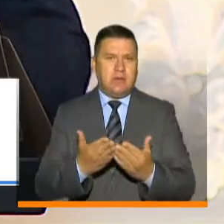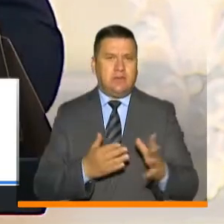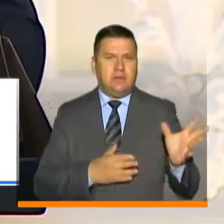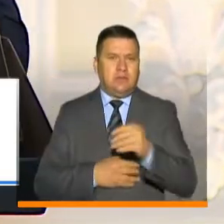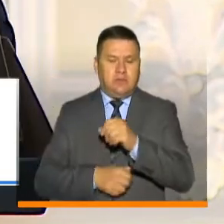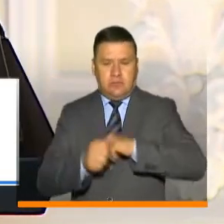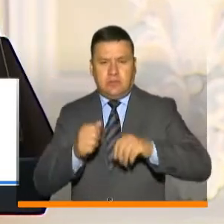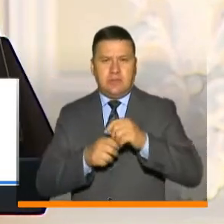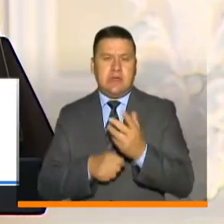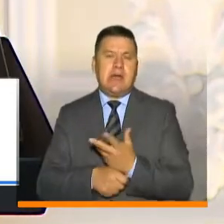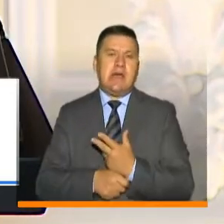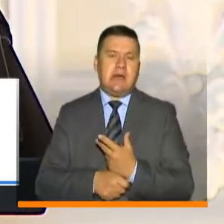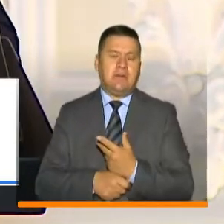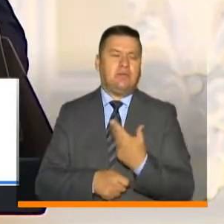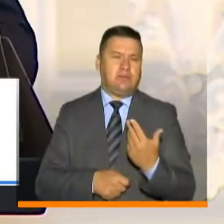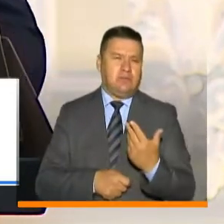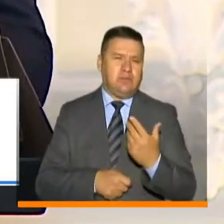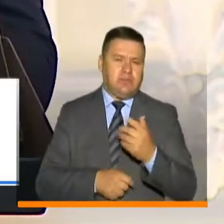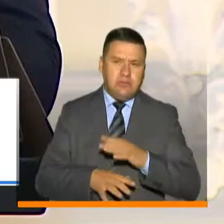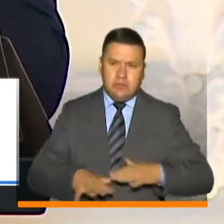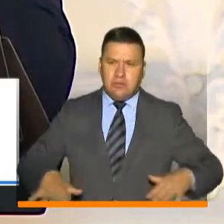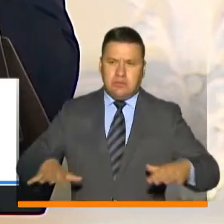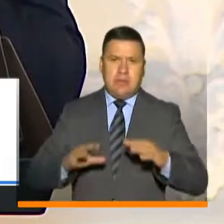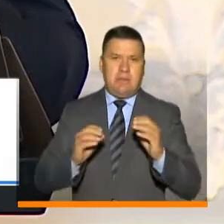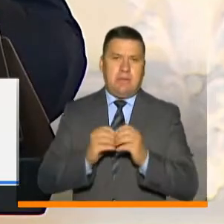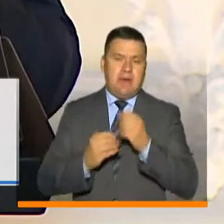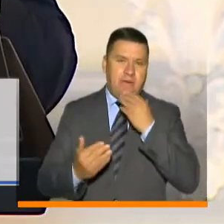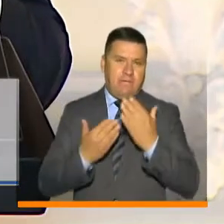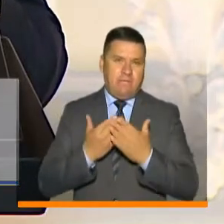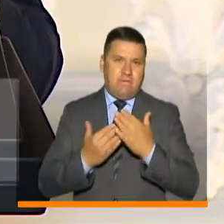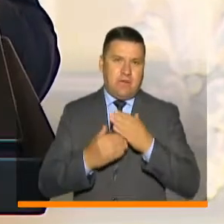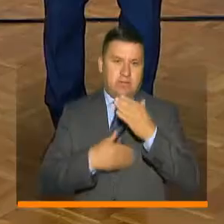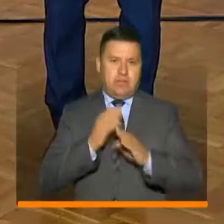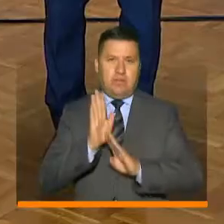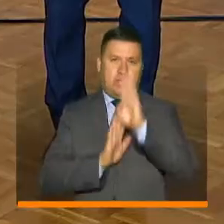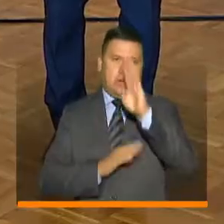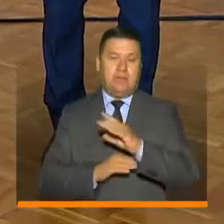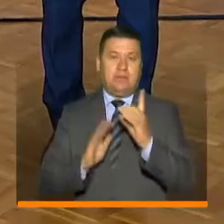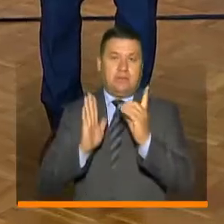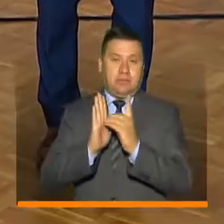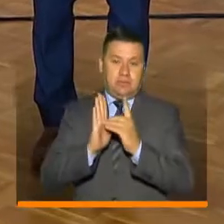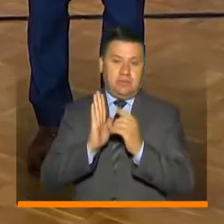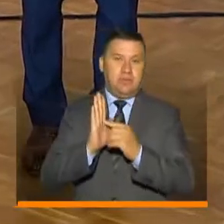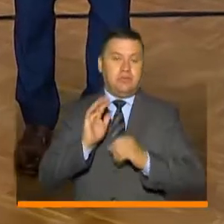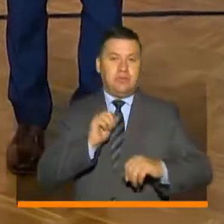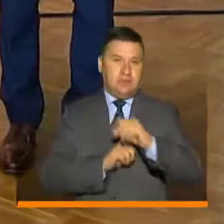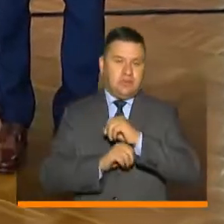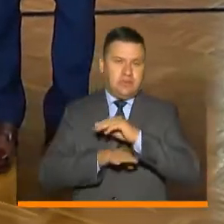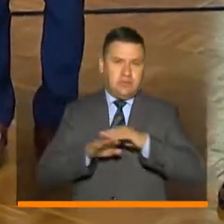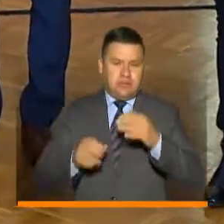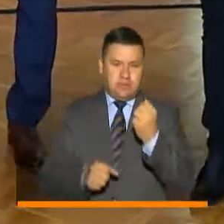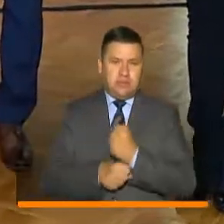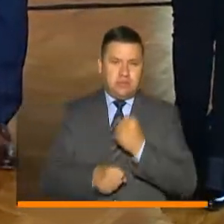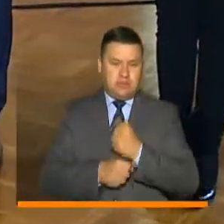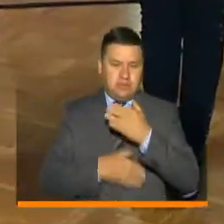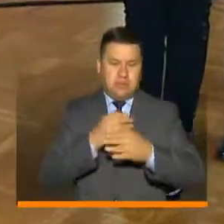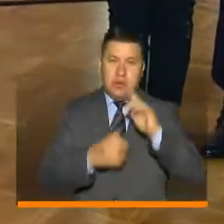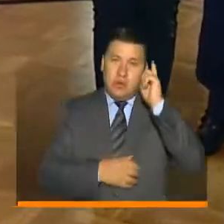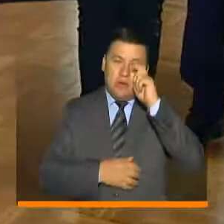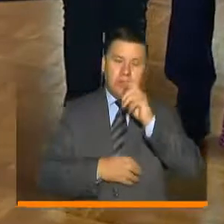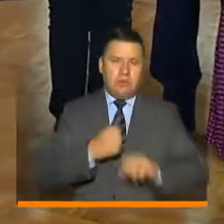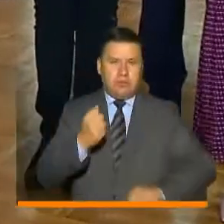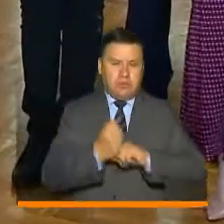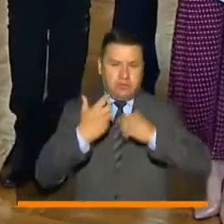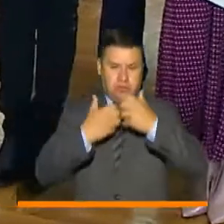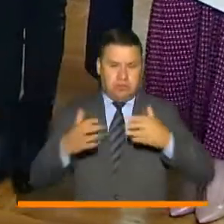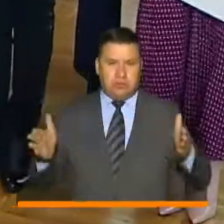todos los productores artesanales un entorno mucho más fácil para progresar. El decreto, que es producto de las mesas de trabajo que adelantó el gobierno con